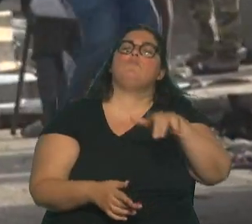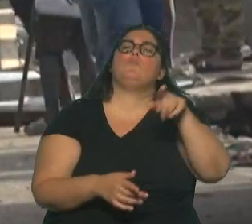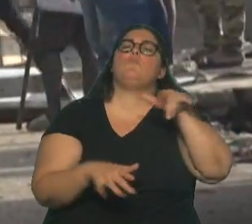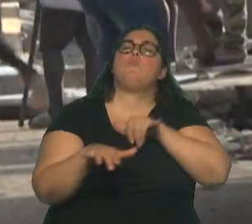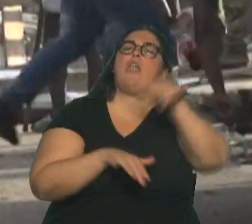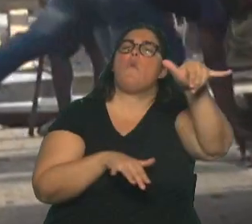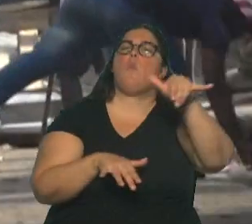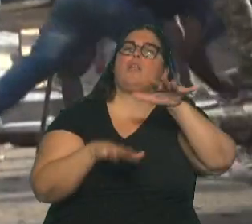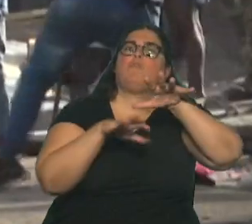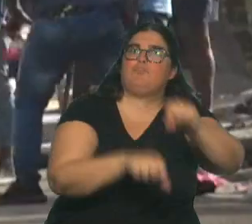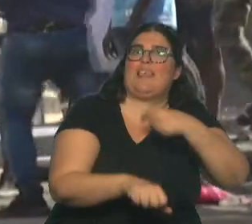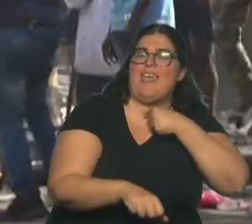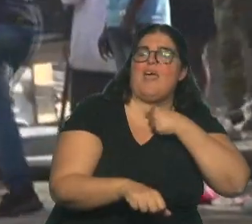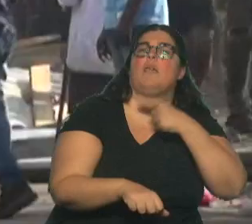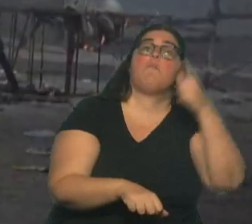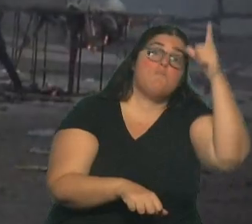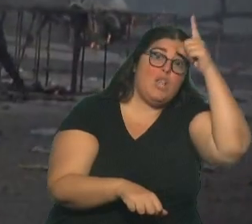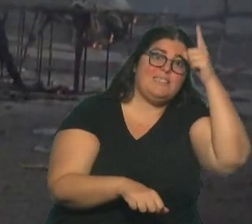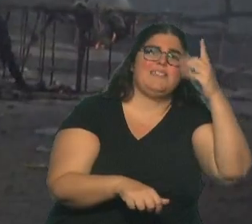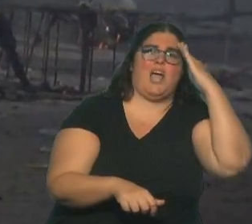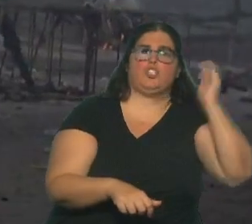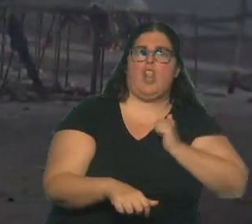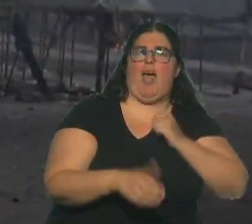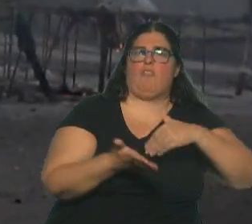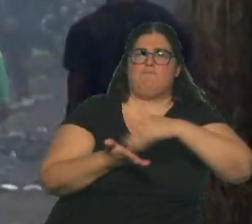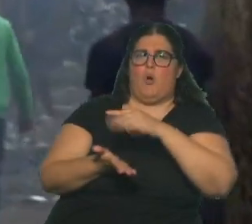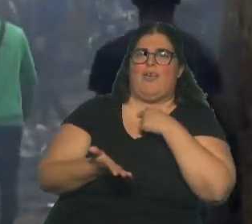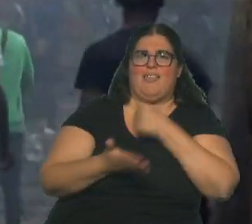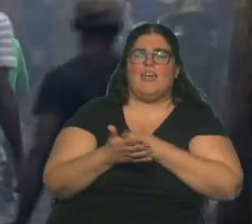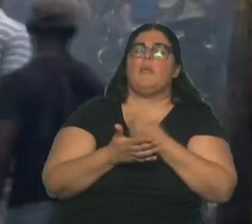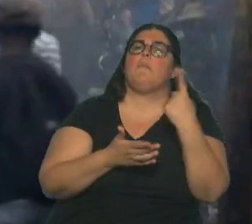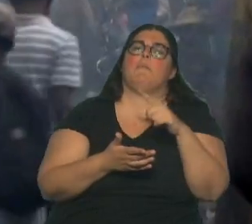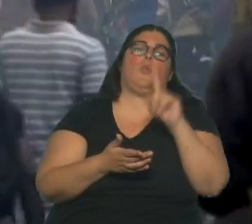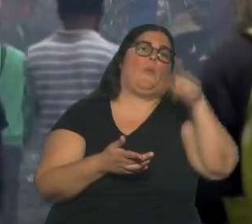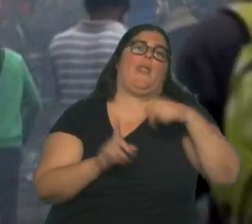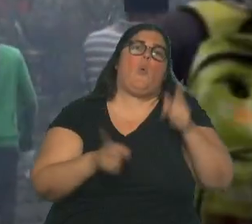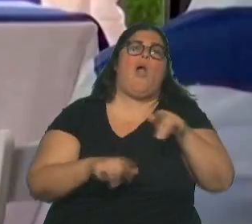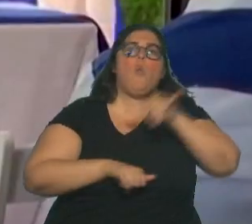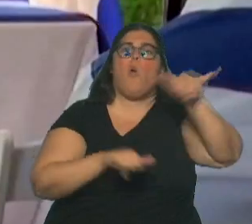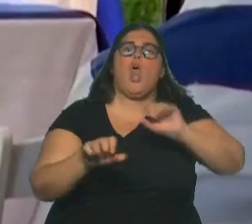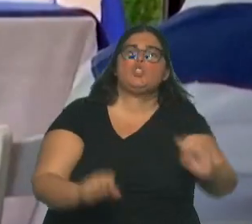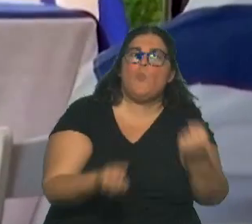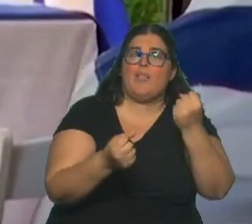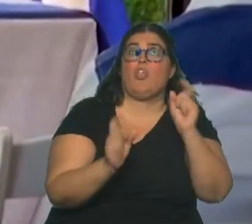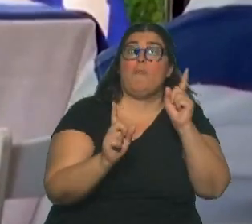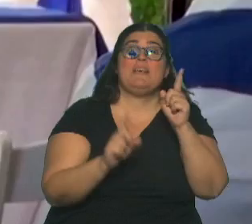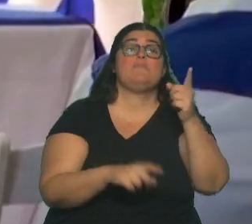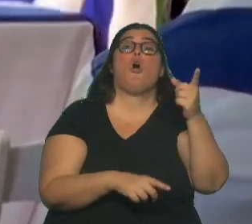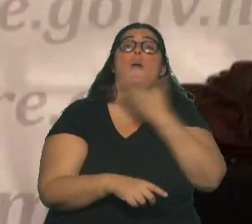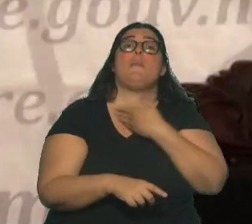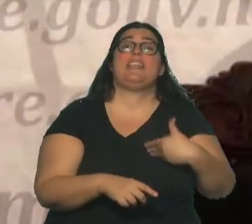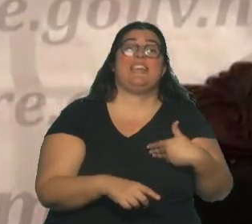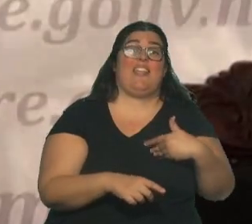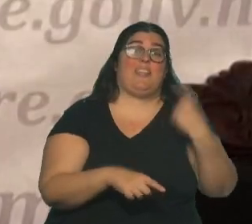aunque fueron repelidos por policías y soldados, el ataque provocó la suspensión de todos los vuelos, incluido el que traía de regreso al país al